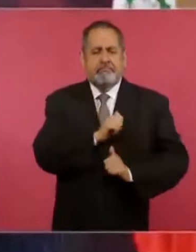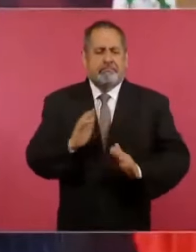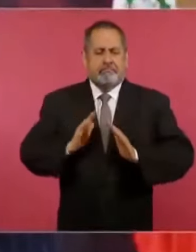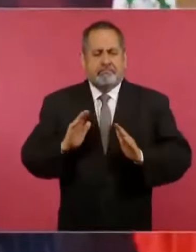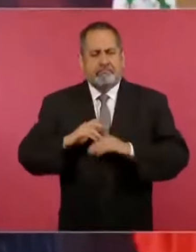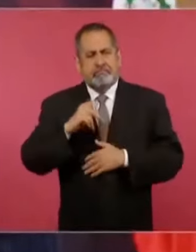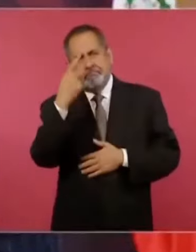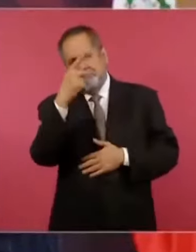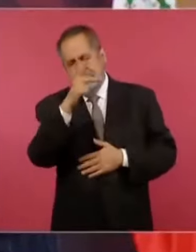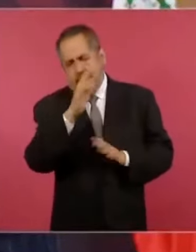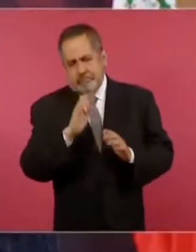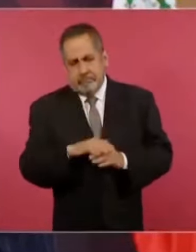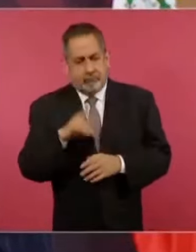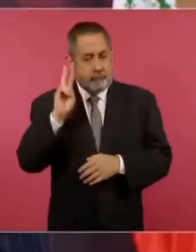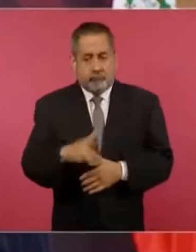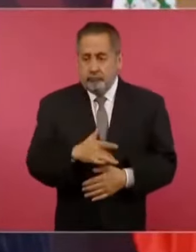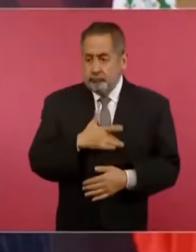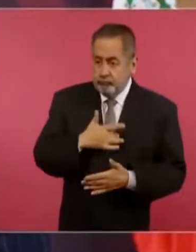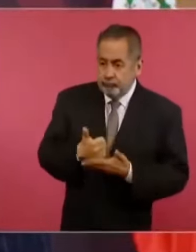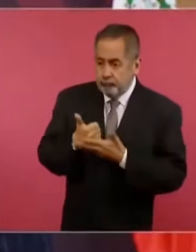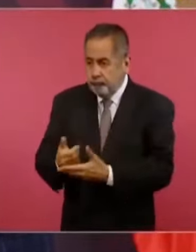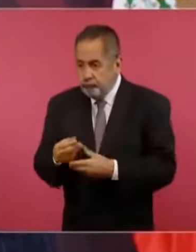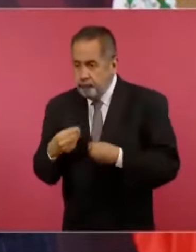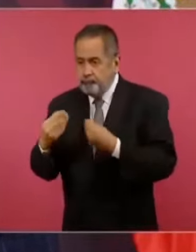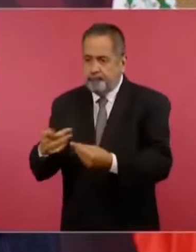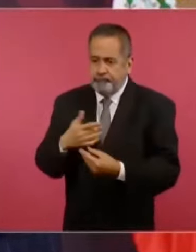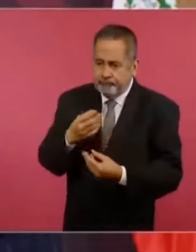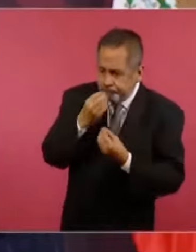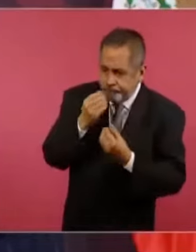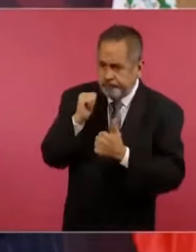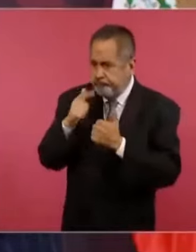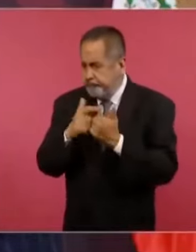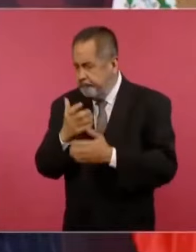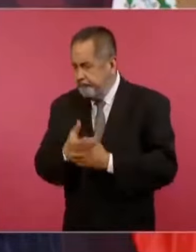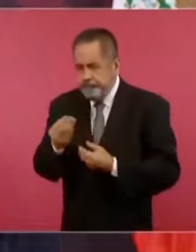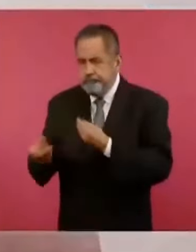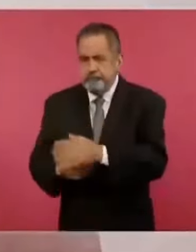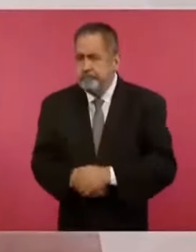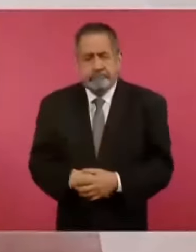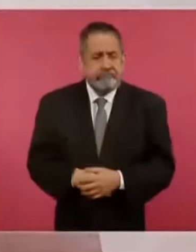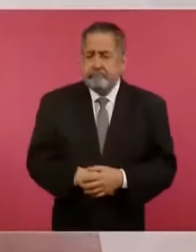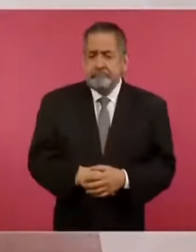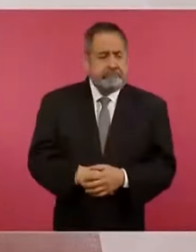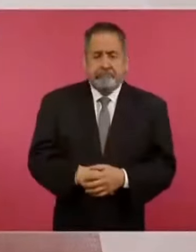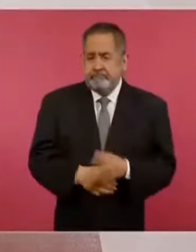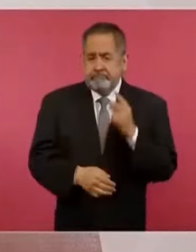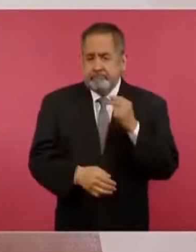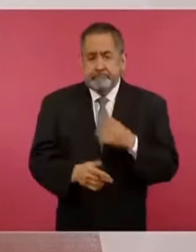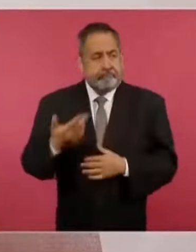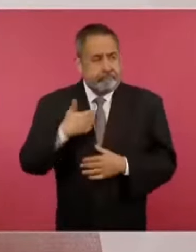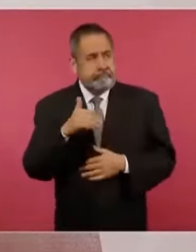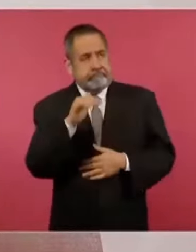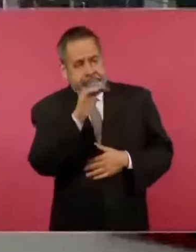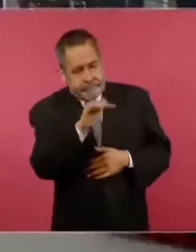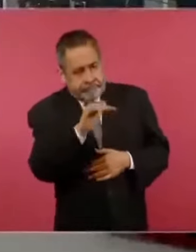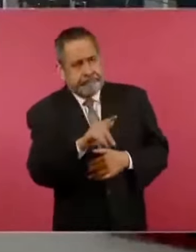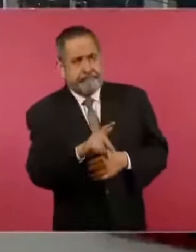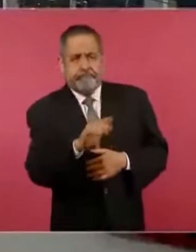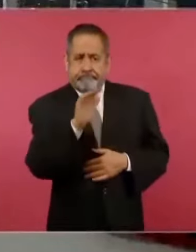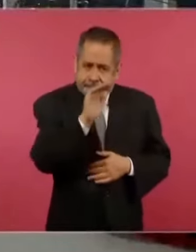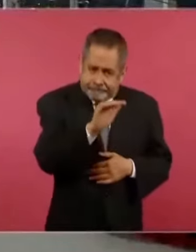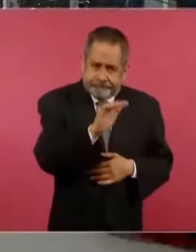pero para propósitos humanitarios, no. Sí hemos estado insistiendo que destinen